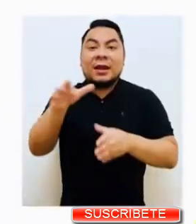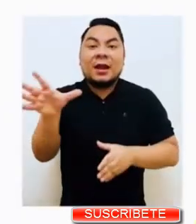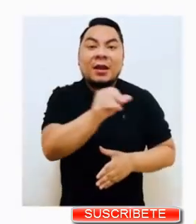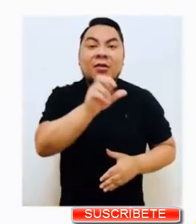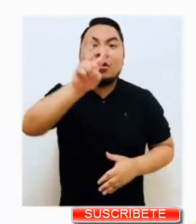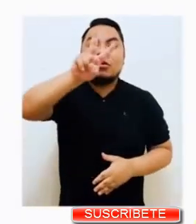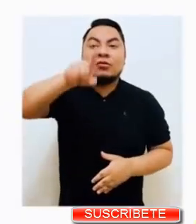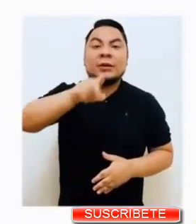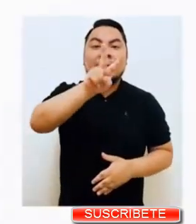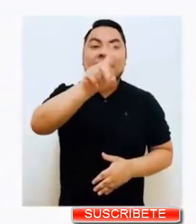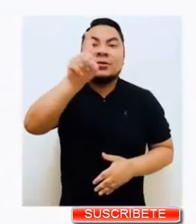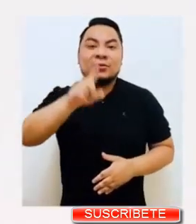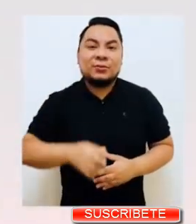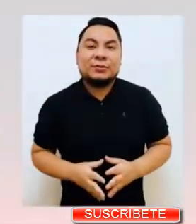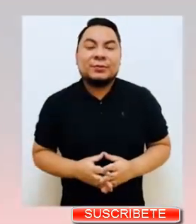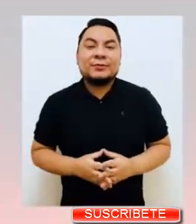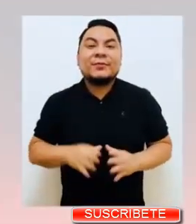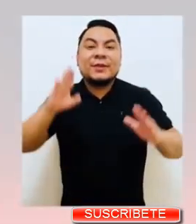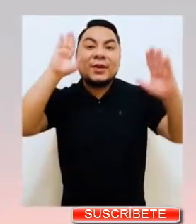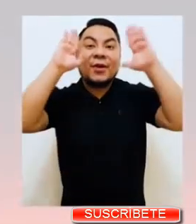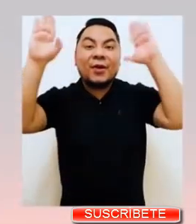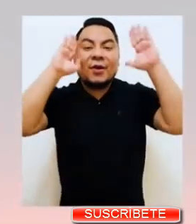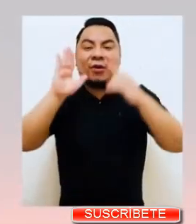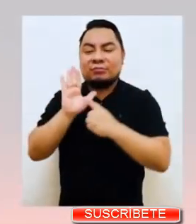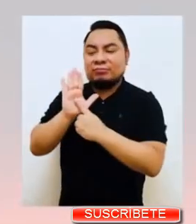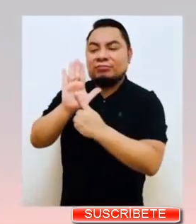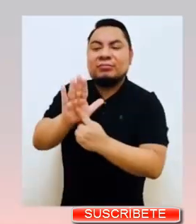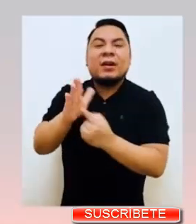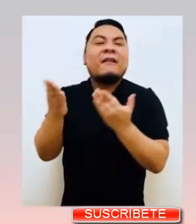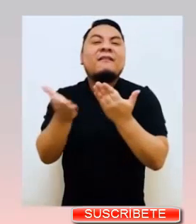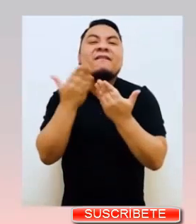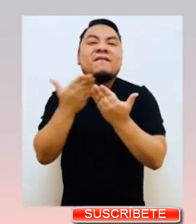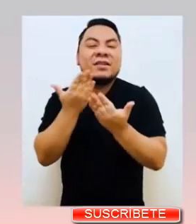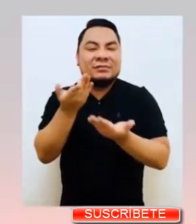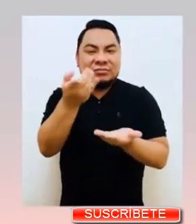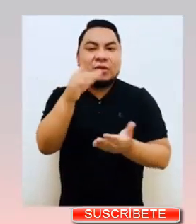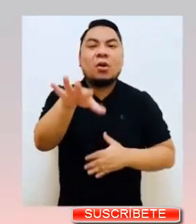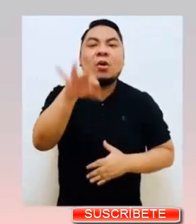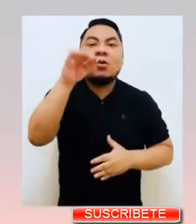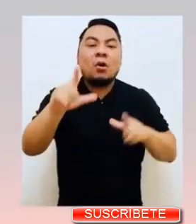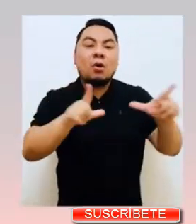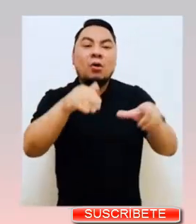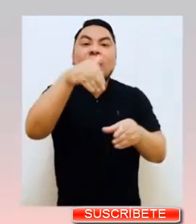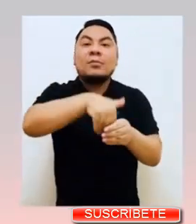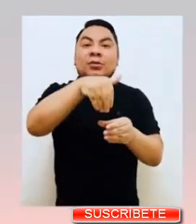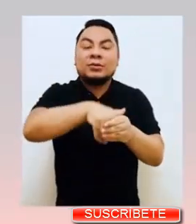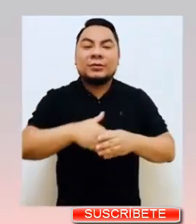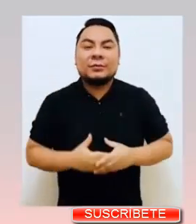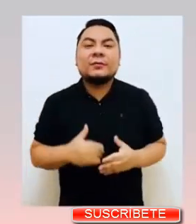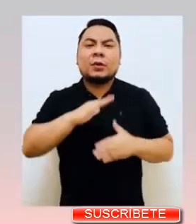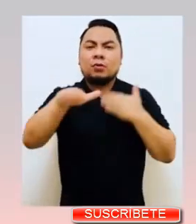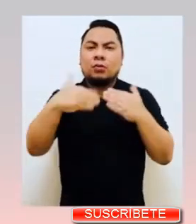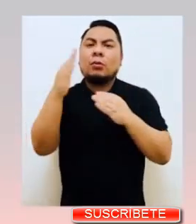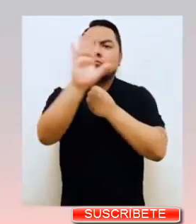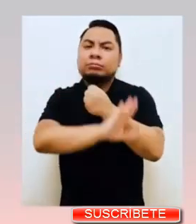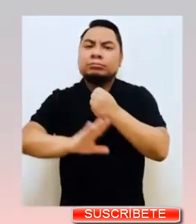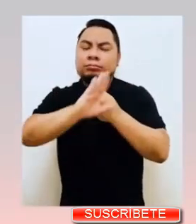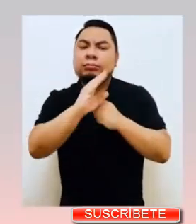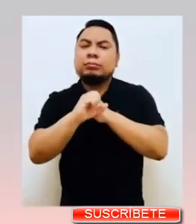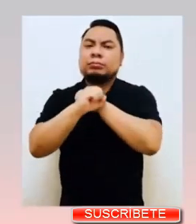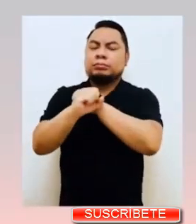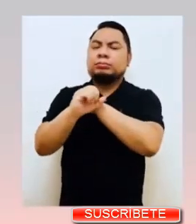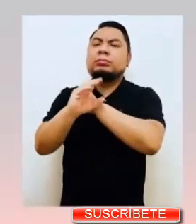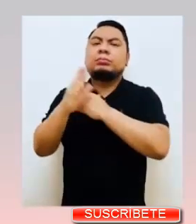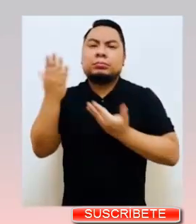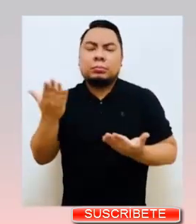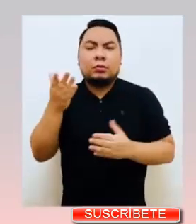Elecciones Generales 2021. Hola, te presentamos una forma sencilla de elegir tu local de votación, cumpliendo los protocolos